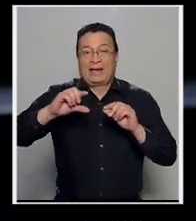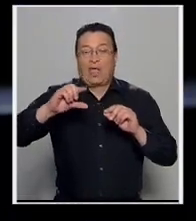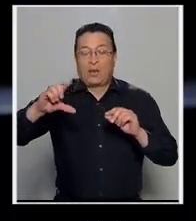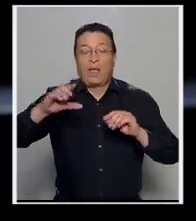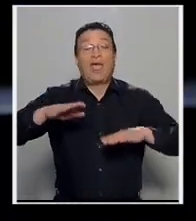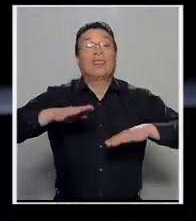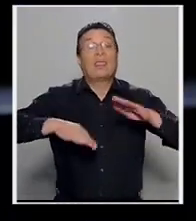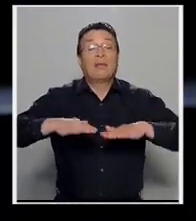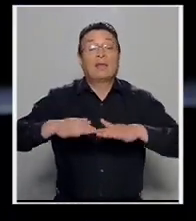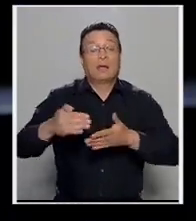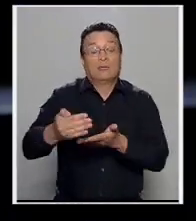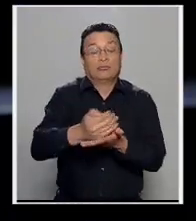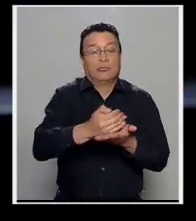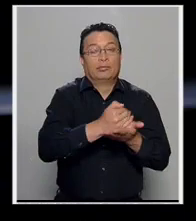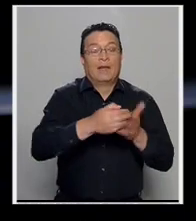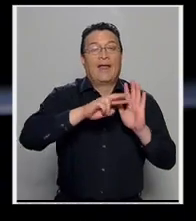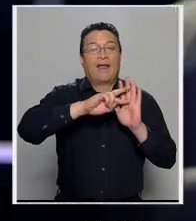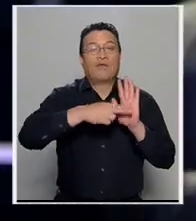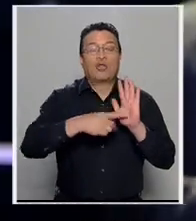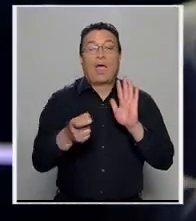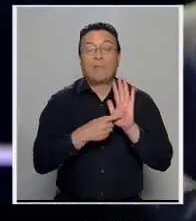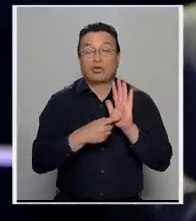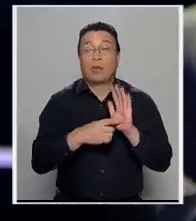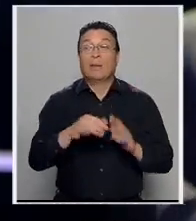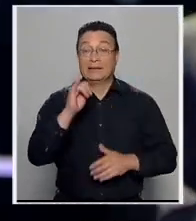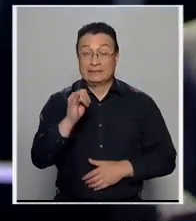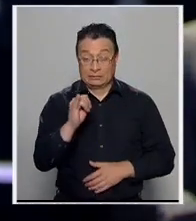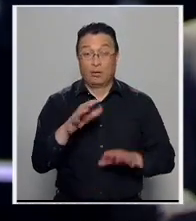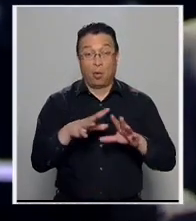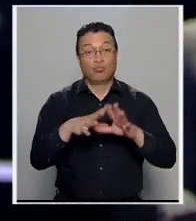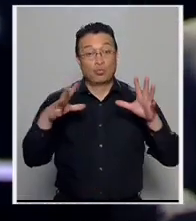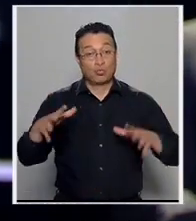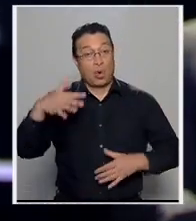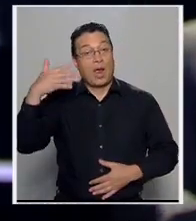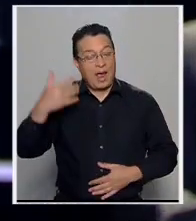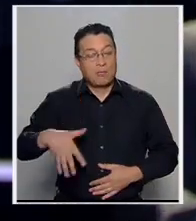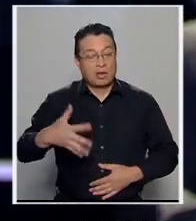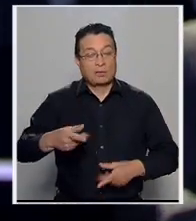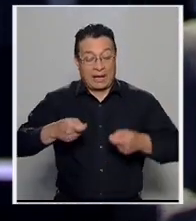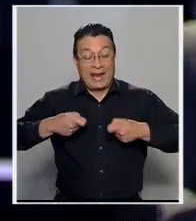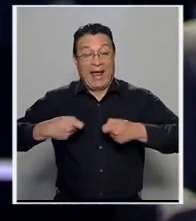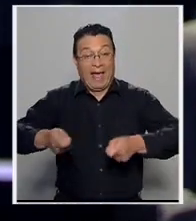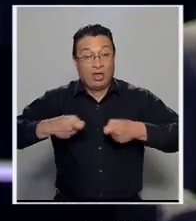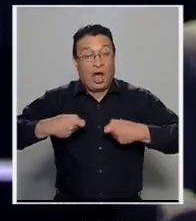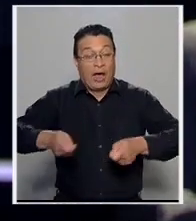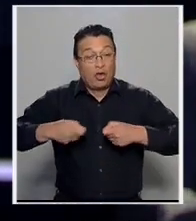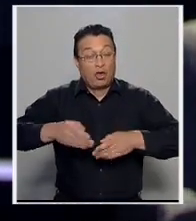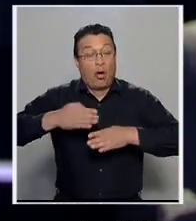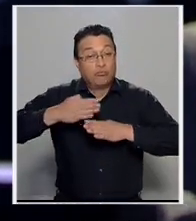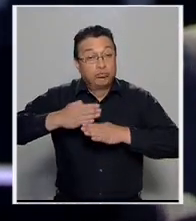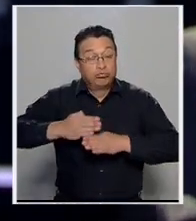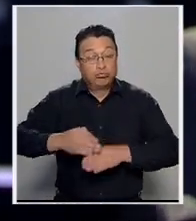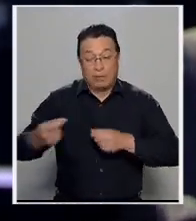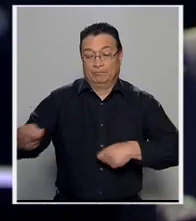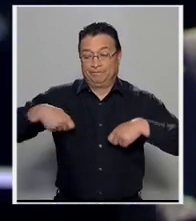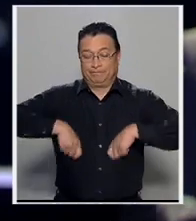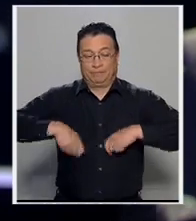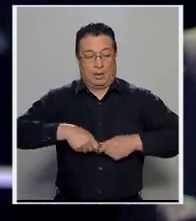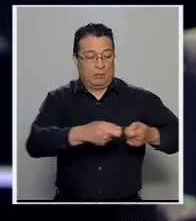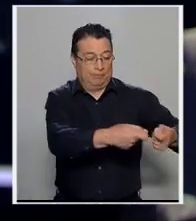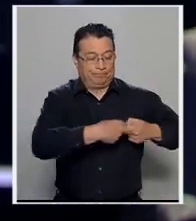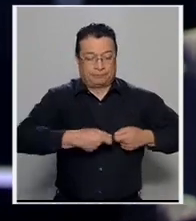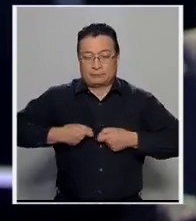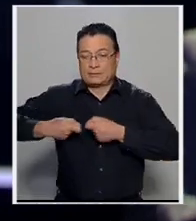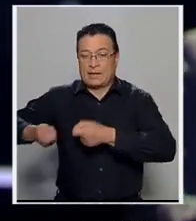de cuánto recaude la reforma tributaria. Por cierto, porque es muy importante de que gastos permanentes se financien con ingresos permanentes.